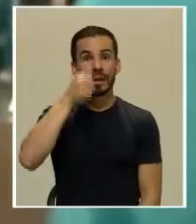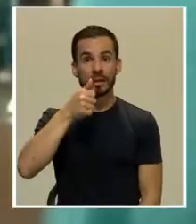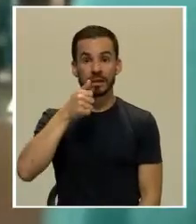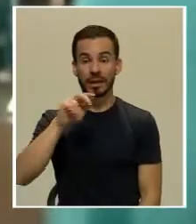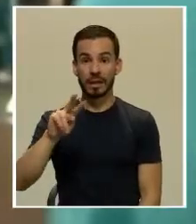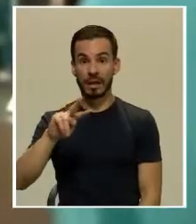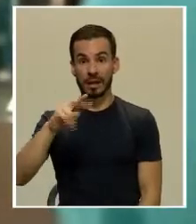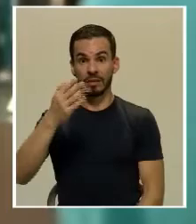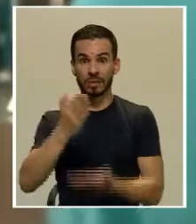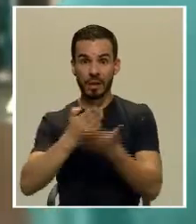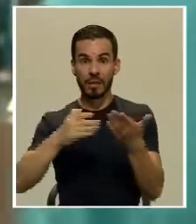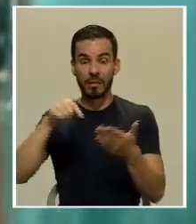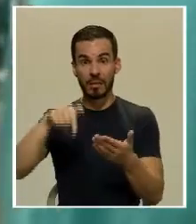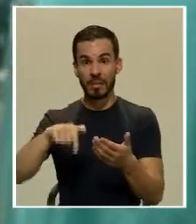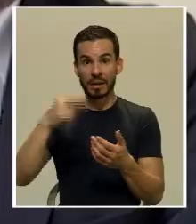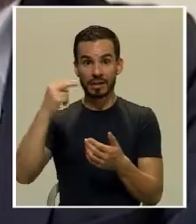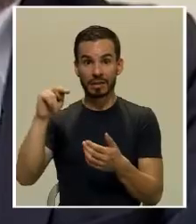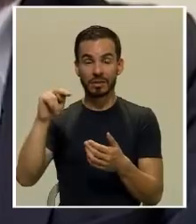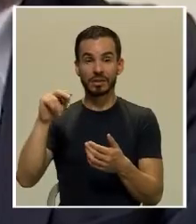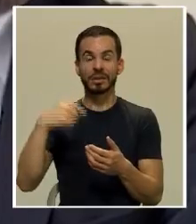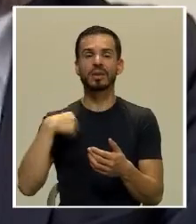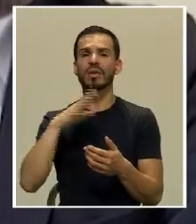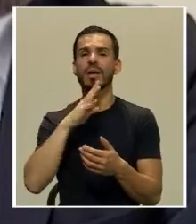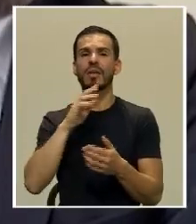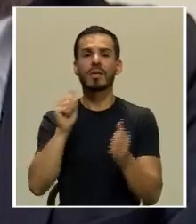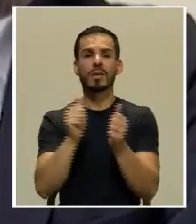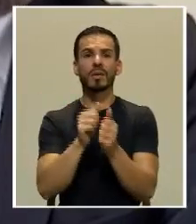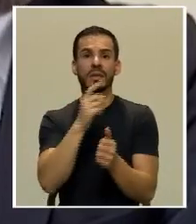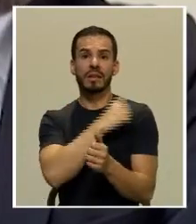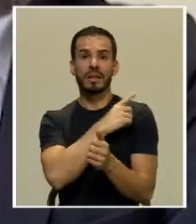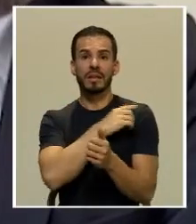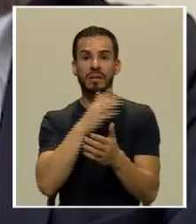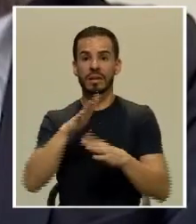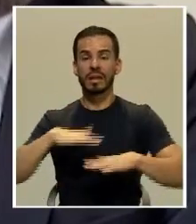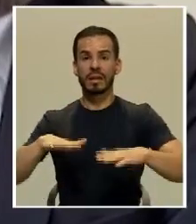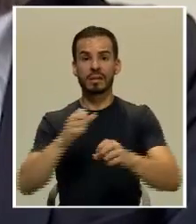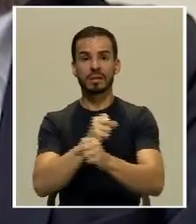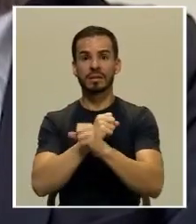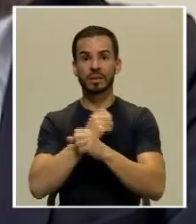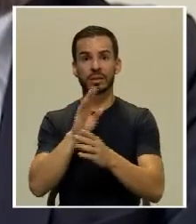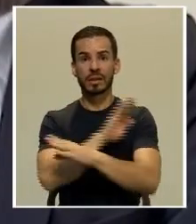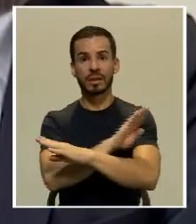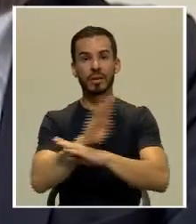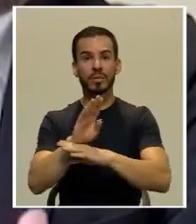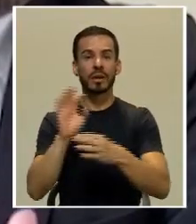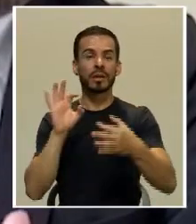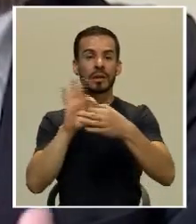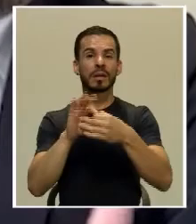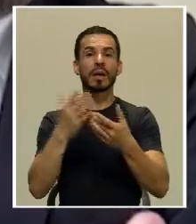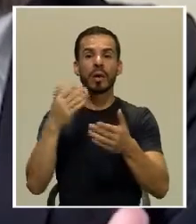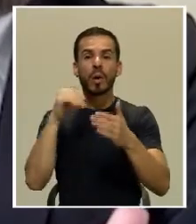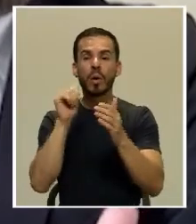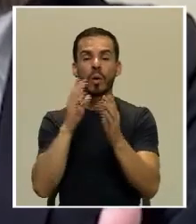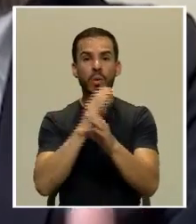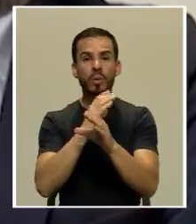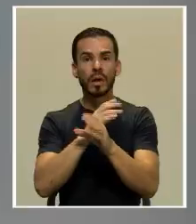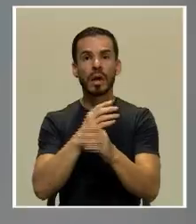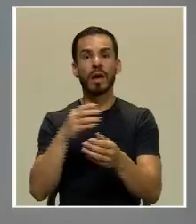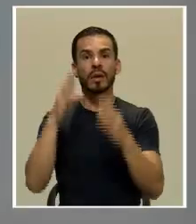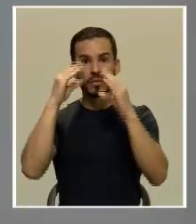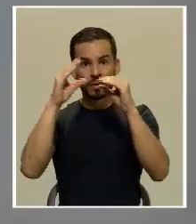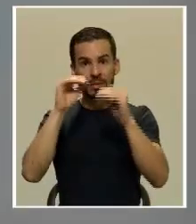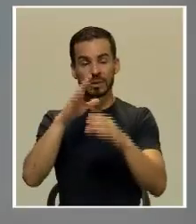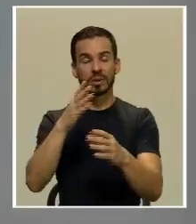Mañana, en nuestra segunda entrega de Pandemia de Estafas, hablamos con los directores de las áreas de seguridad de los bancos sobre el resguardo de los datos de sus